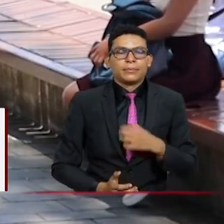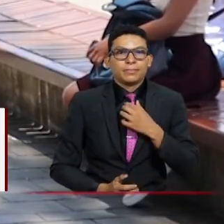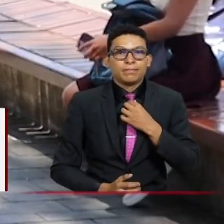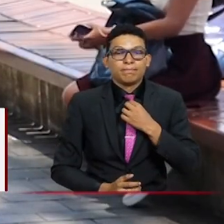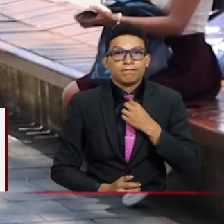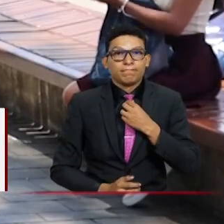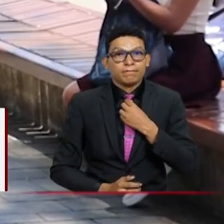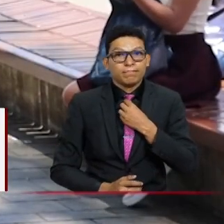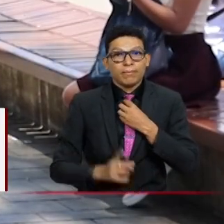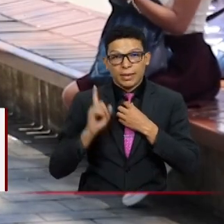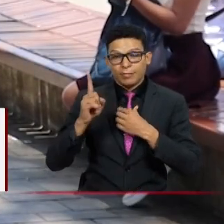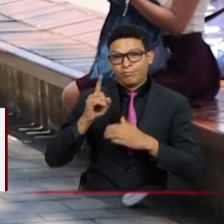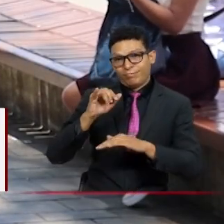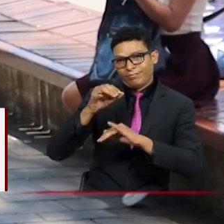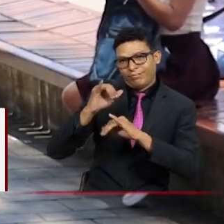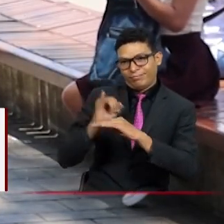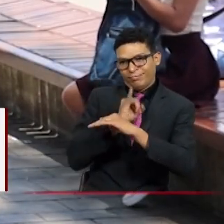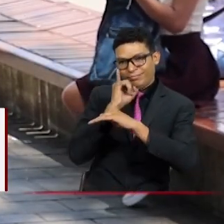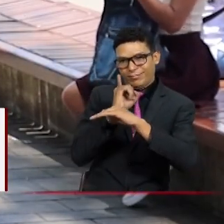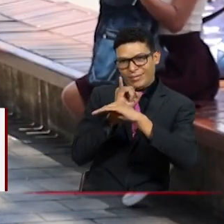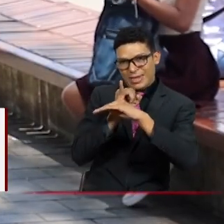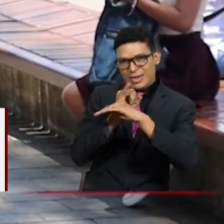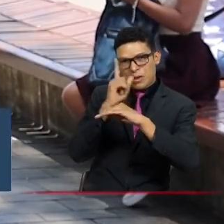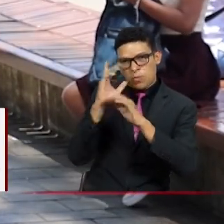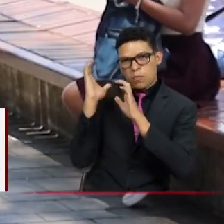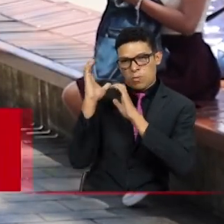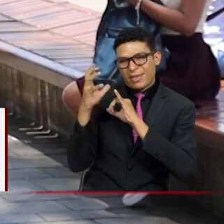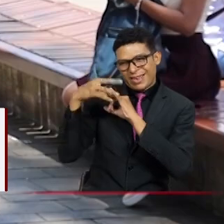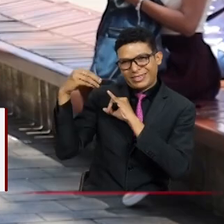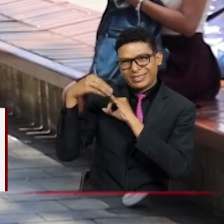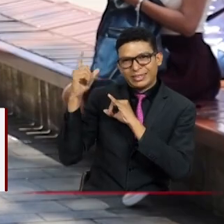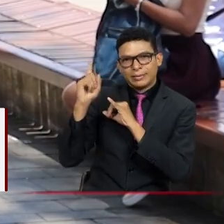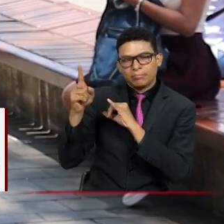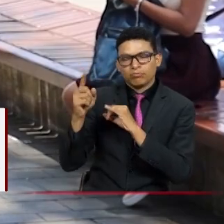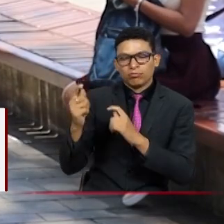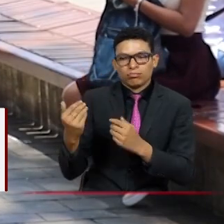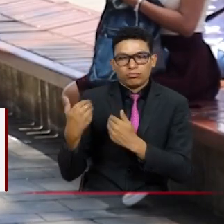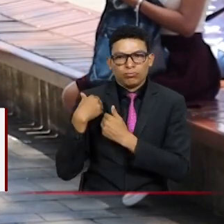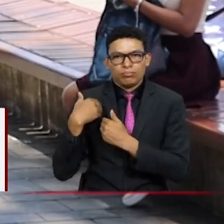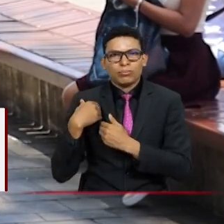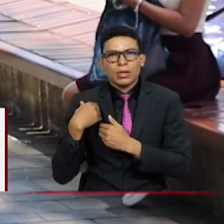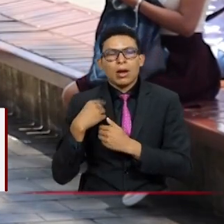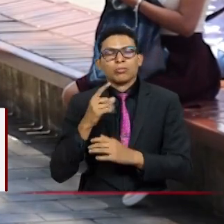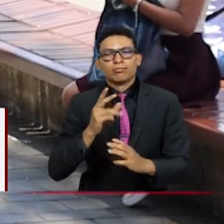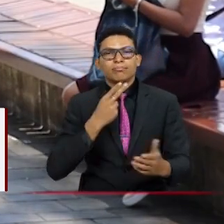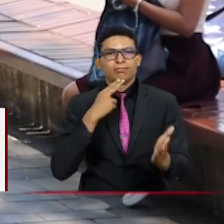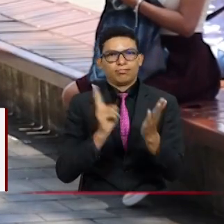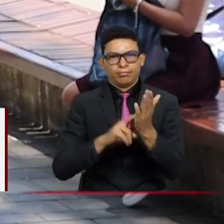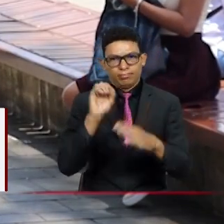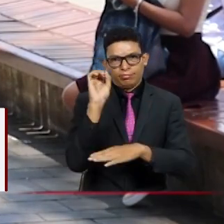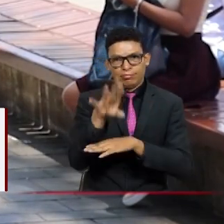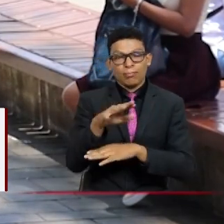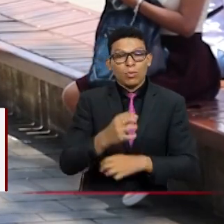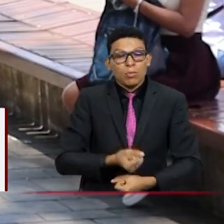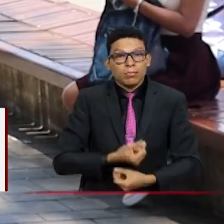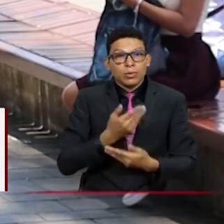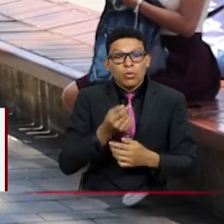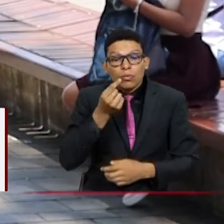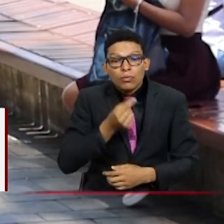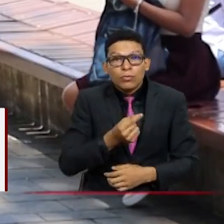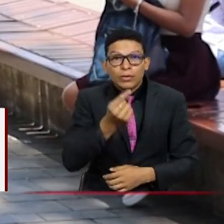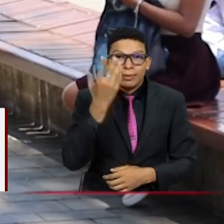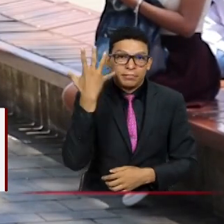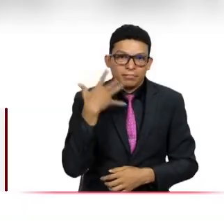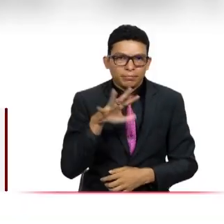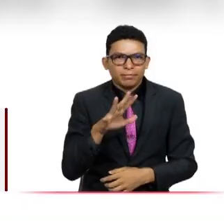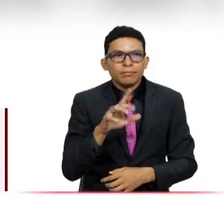Por su parte, la arquidiócesis de Popayán, que tiene a cargo este histórico bien, emitió un comunicado en el que expresa que durante los próximos